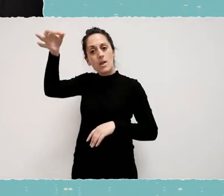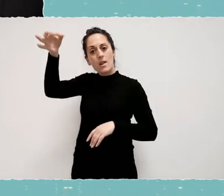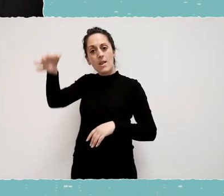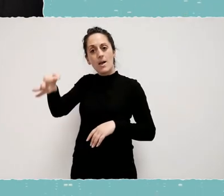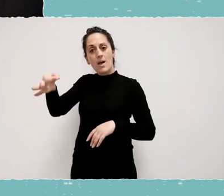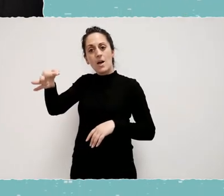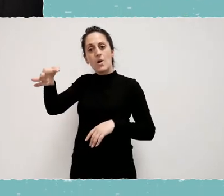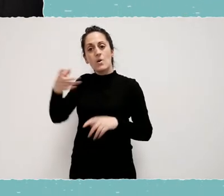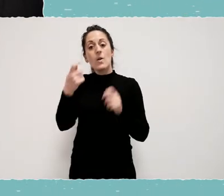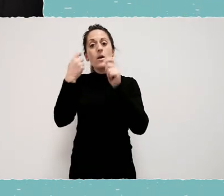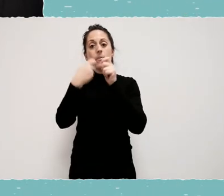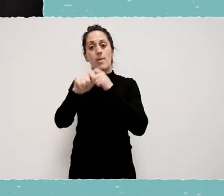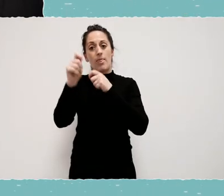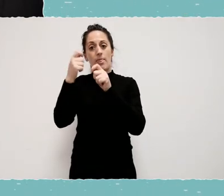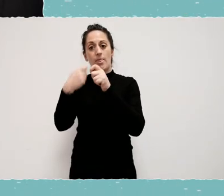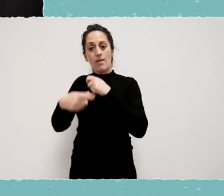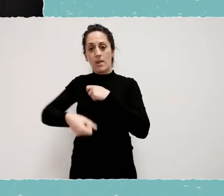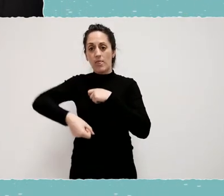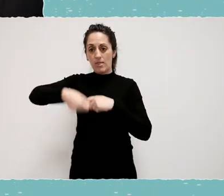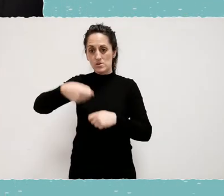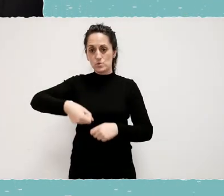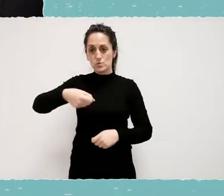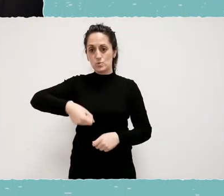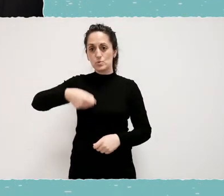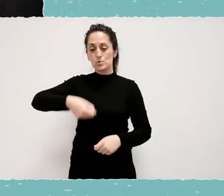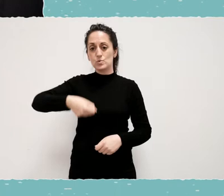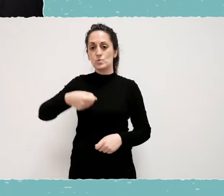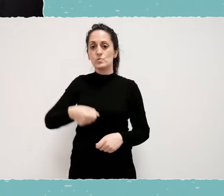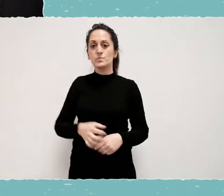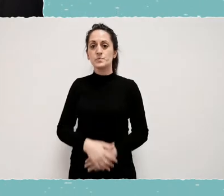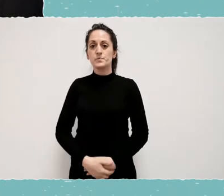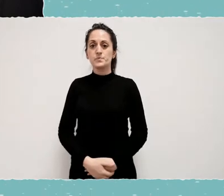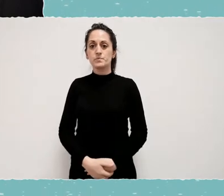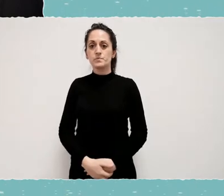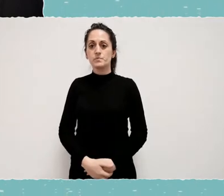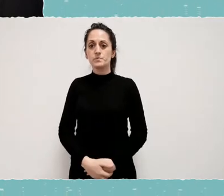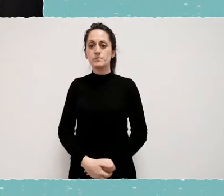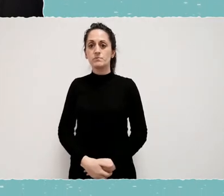imos pravila, corces tus a vender.